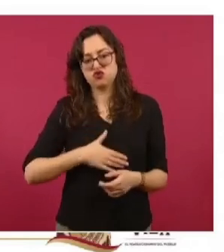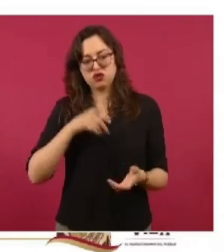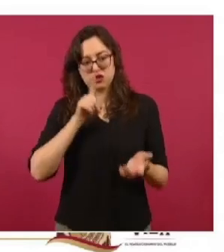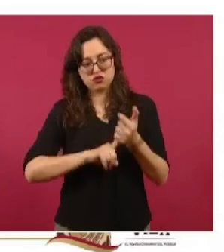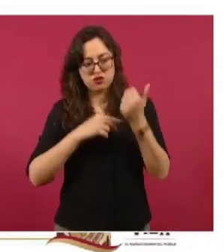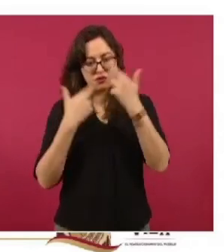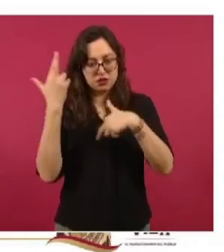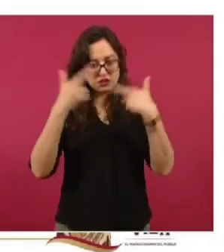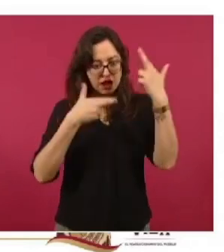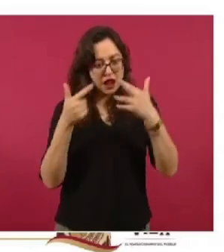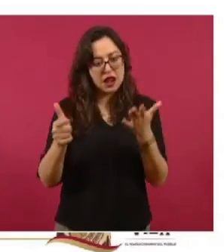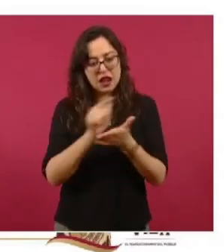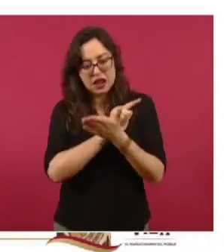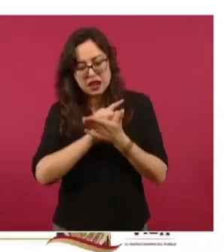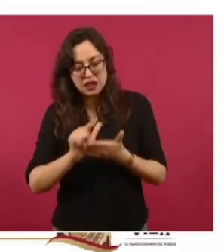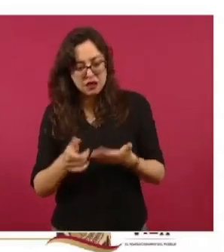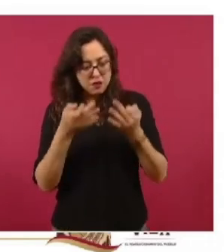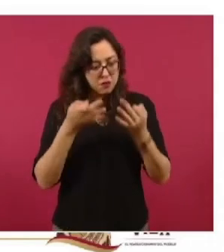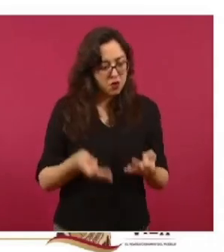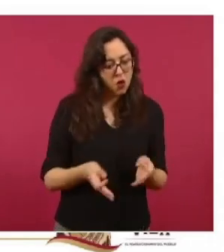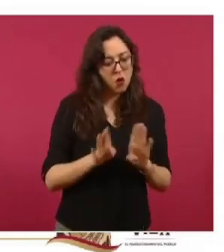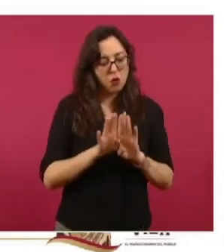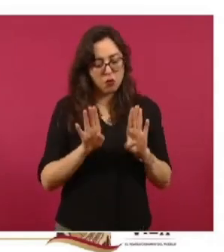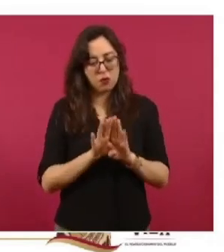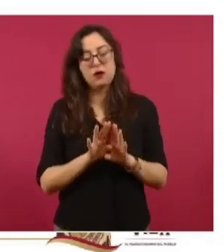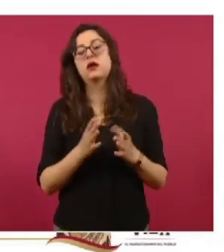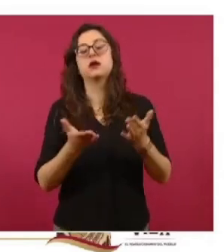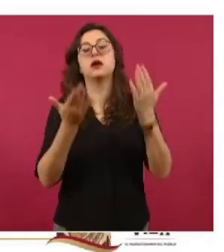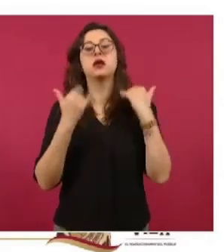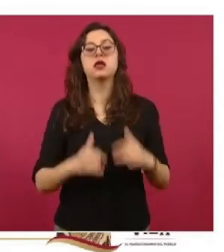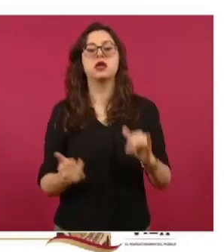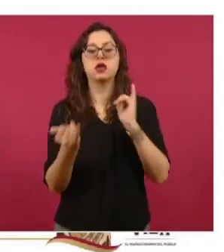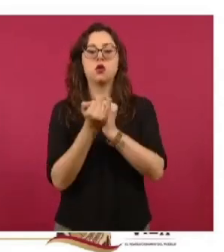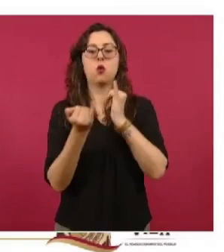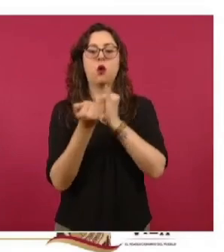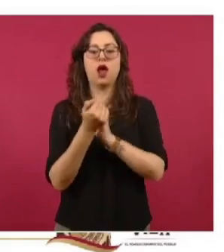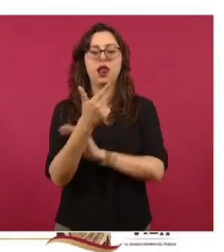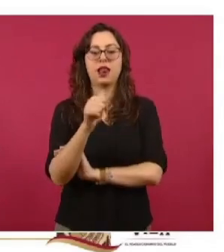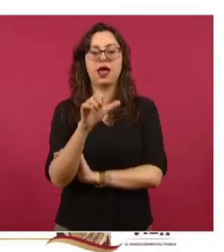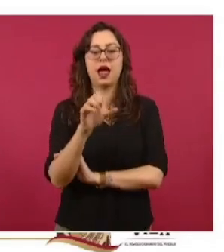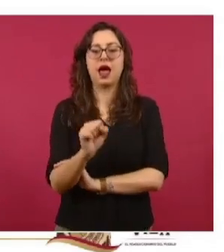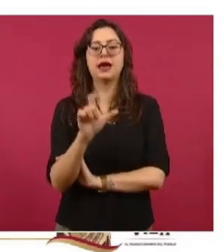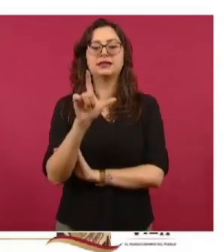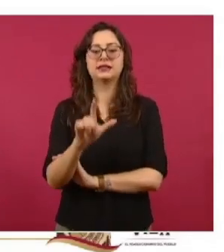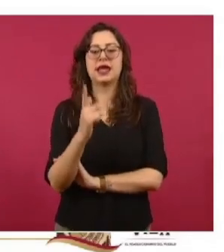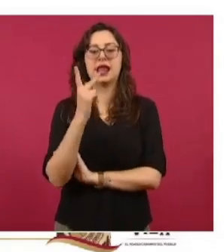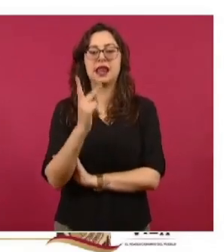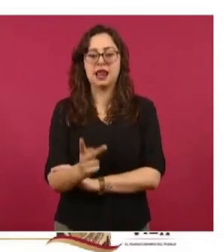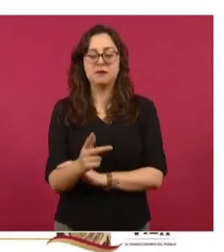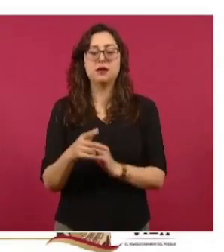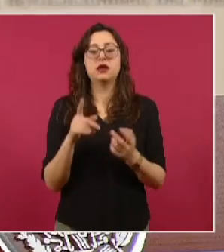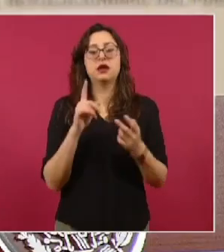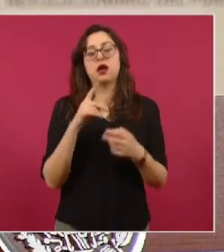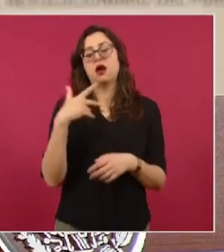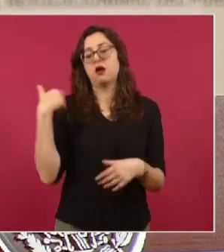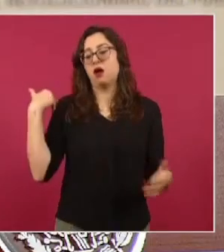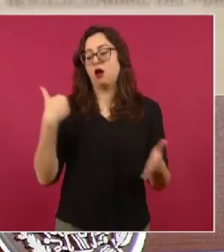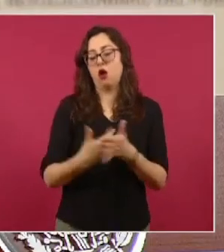cobre. Vamos a ver quién es quién. También en el gas LP, en el gas LP tenemos que haciendo corte el 8 de marzo,